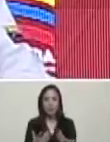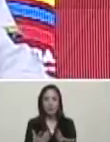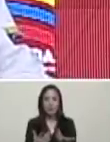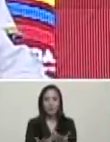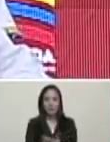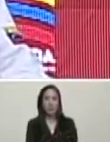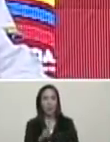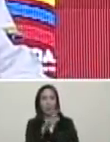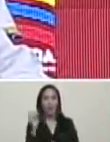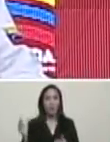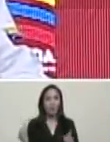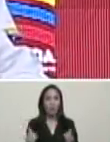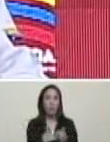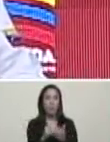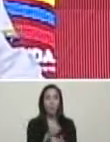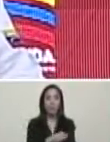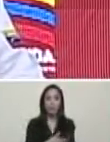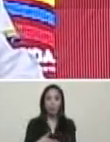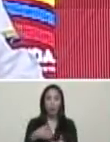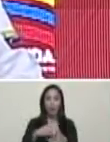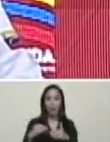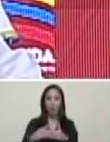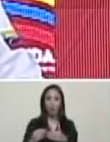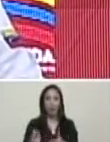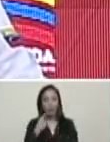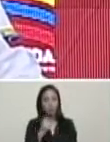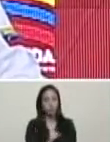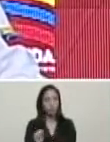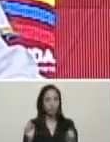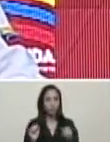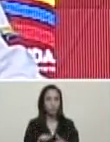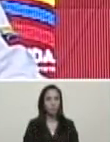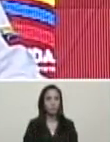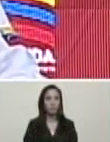30 mil millones de dólares tenemos secuestrados